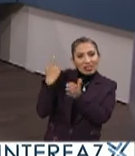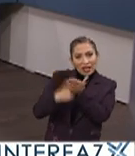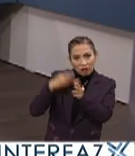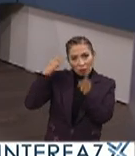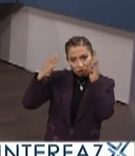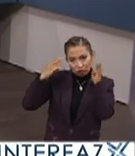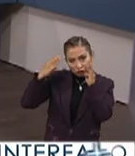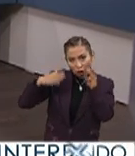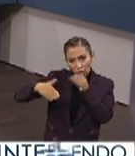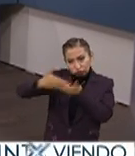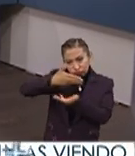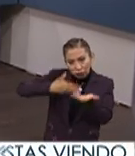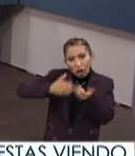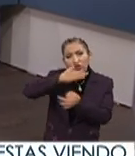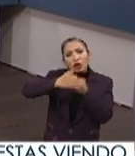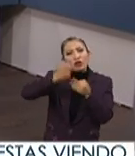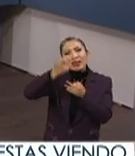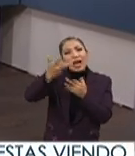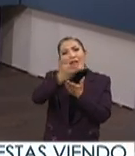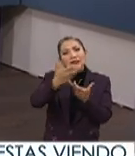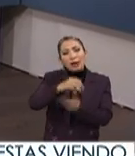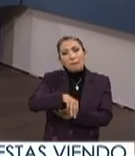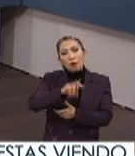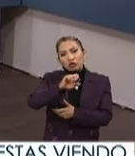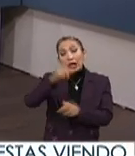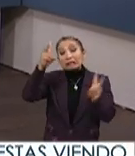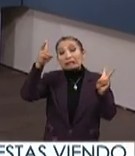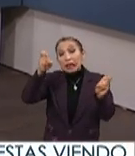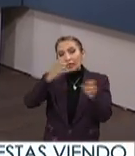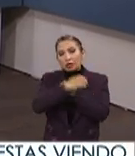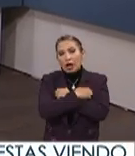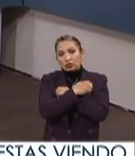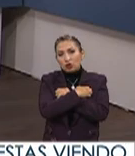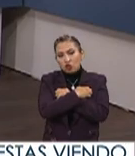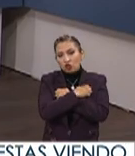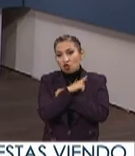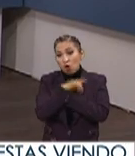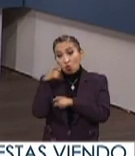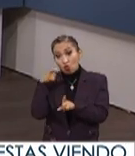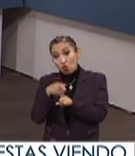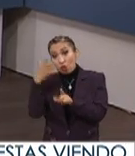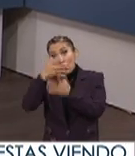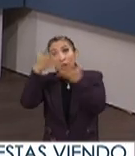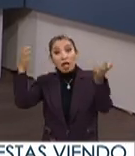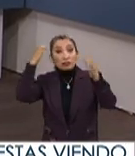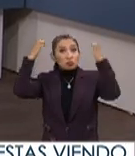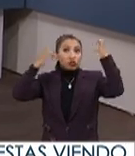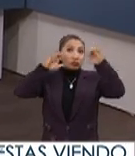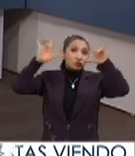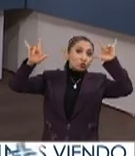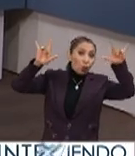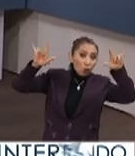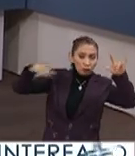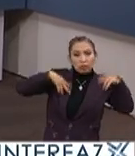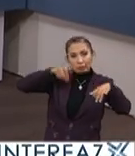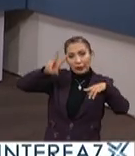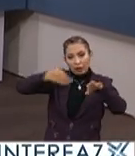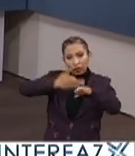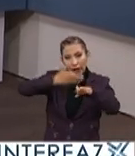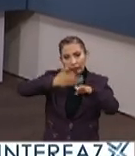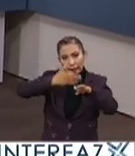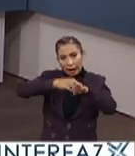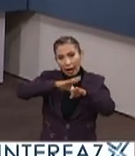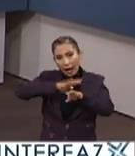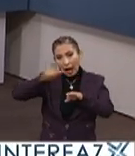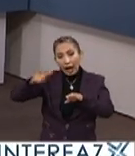pero principalmente todo lo que hace el MUNAL en materia educativa. No solo son estas grandes exposiciones que, por cierto, en estos momentos